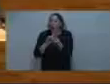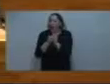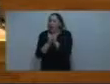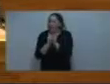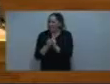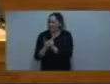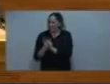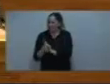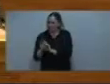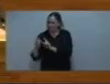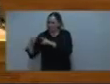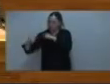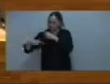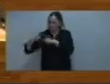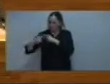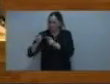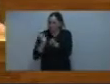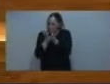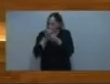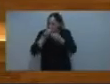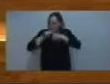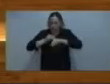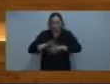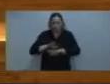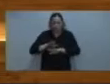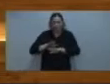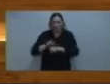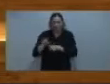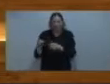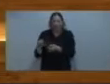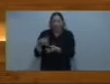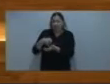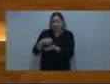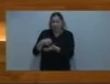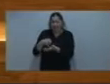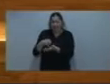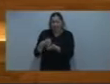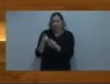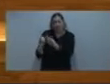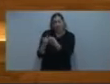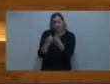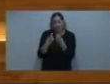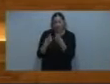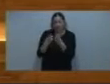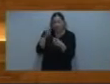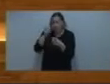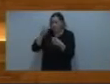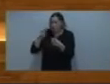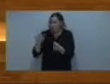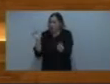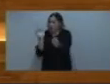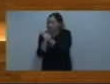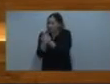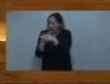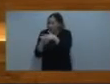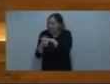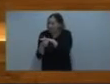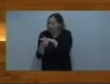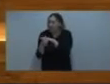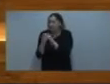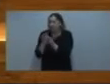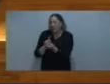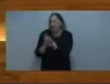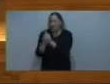por atender las carencias y necesidades que son muchas de los internos y sus familias a los que trasladamos nuestra solidaridad,